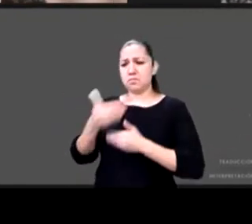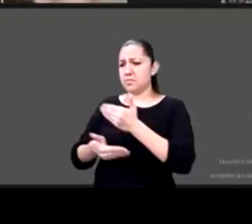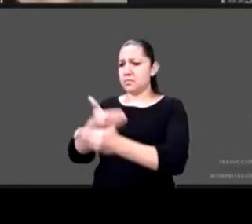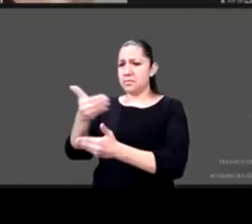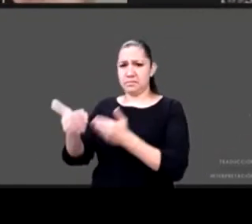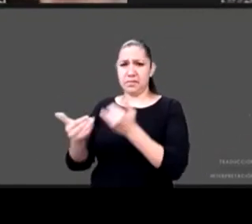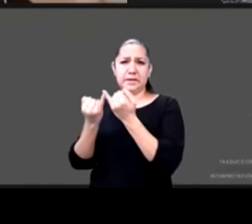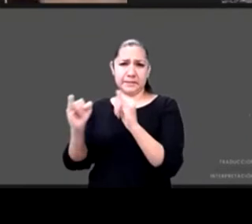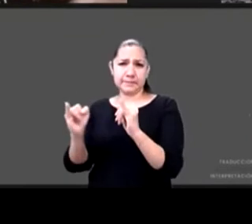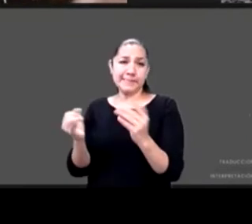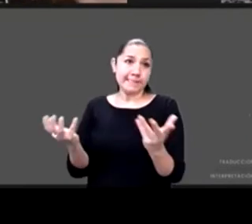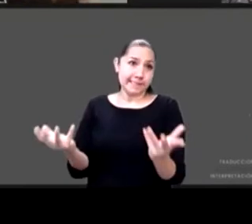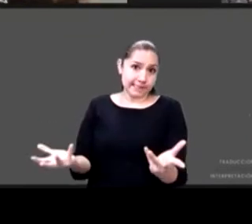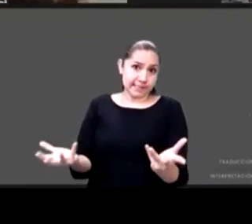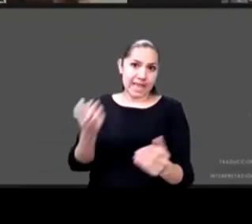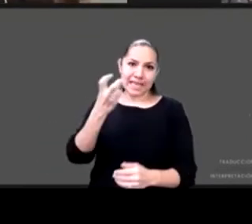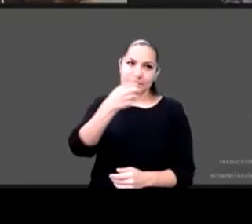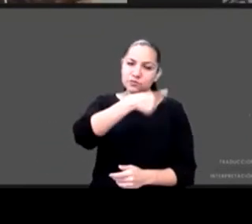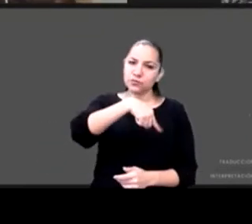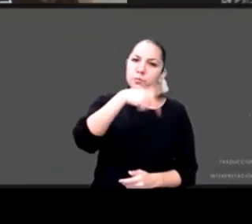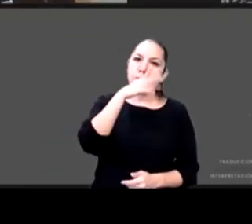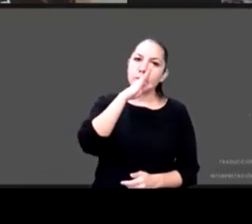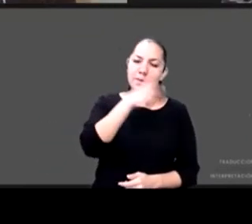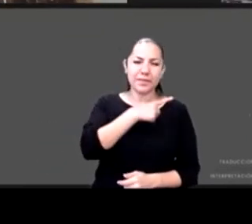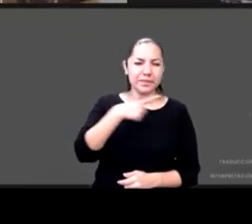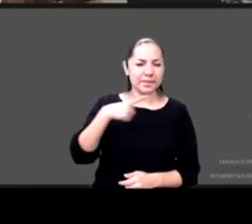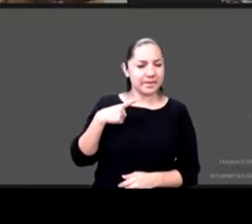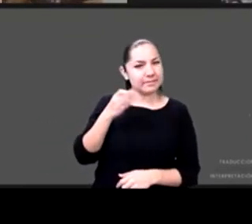pandemia, es que no quisieras estar en ese mismo